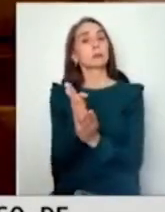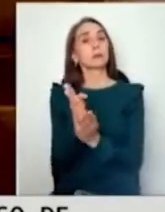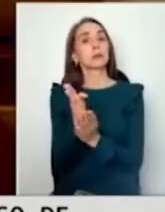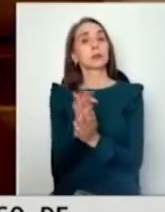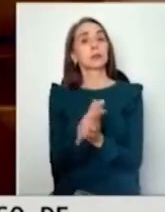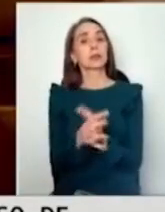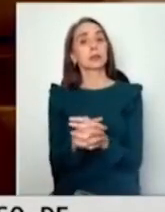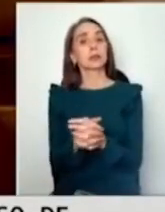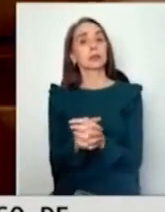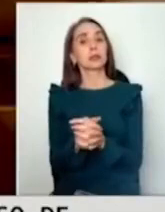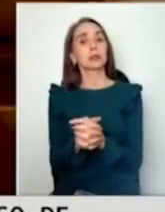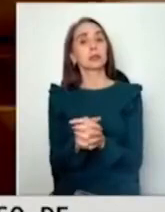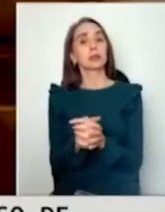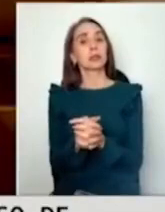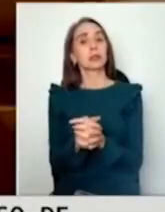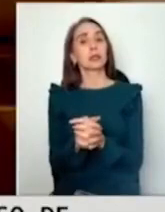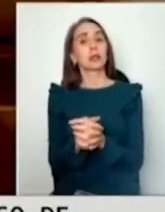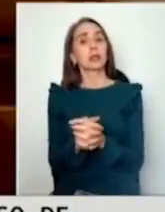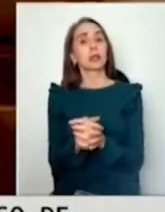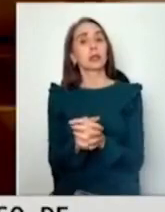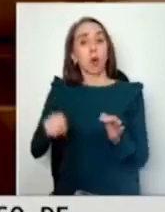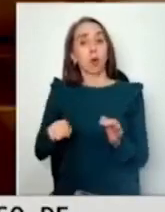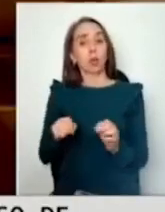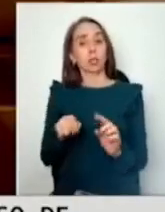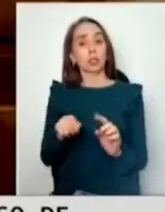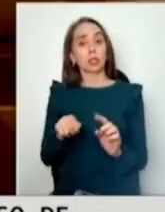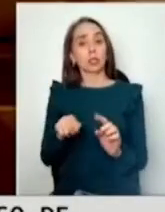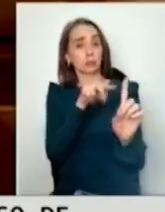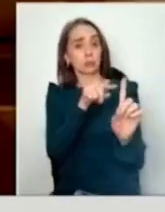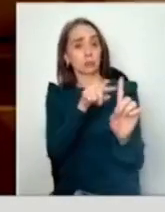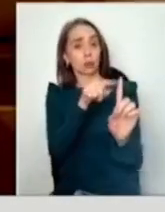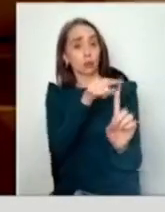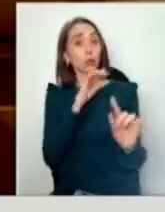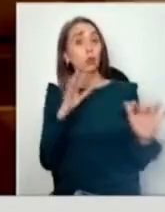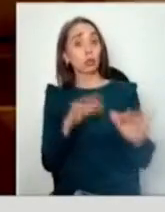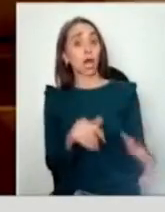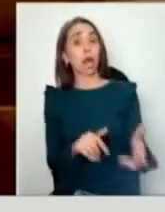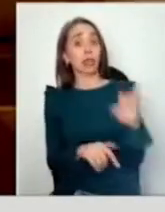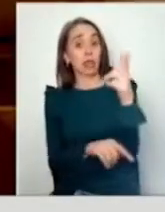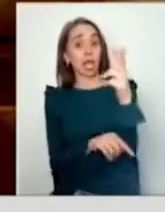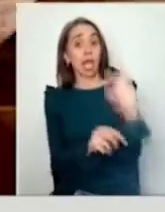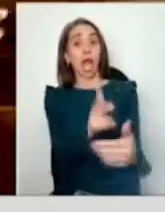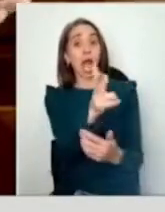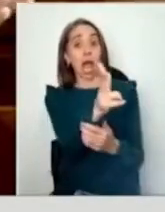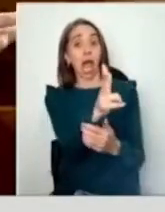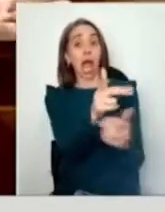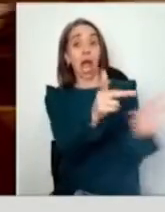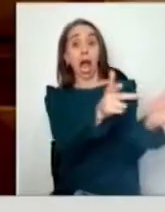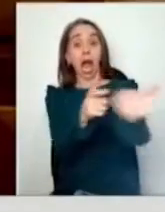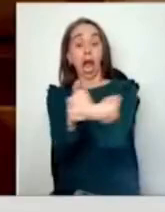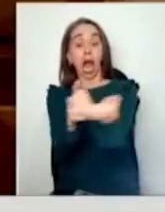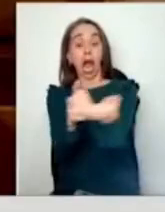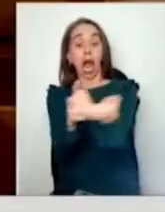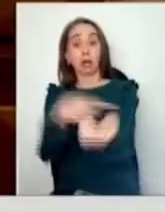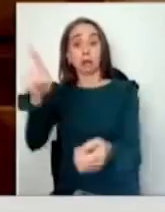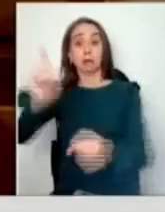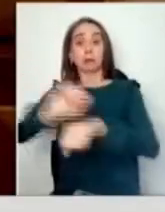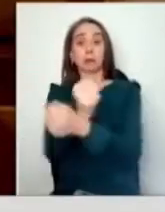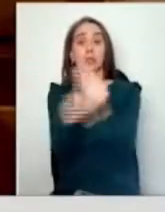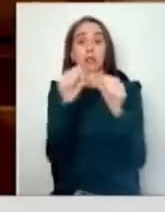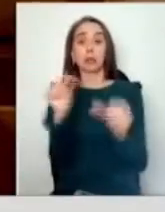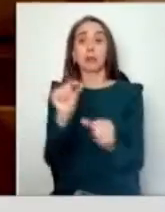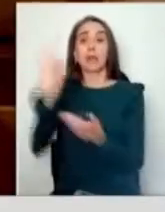dictaminar una prisión preventiva que se hayan utilizado armas tenemos la experiencia de otros países como Estados Unidos que son es el gran país de ejemplo